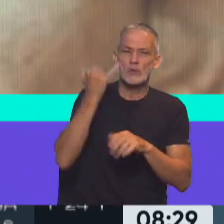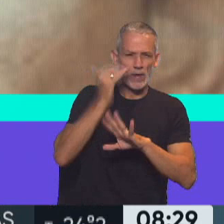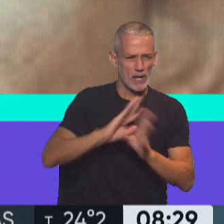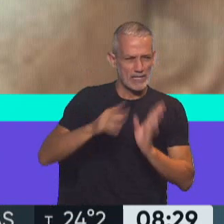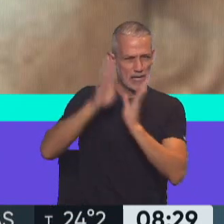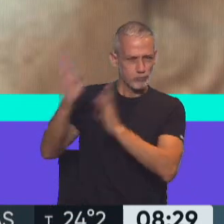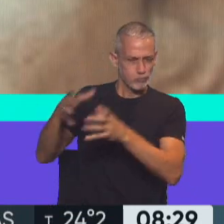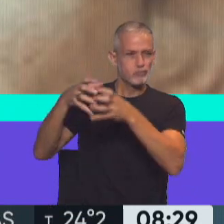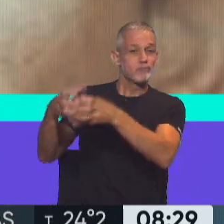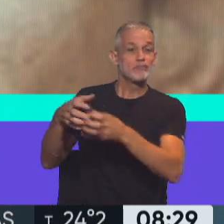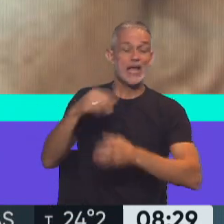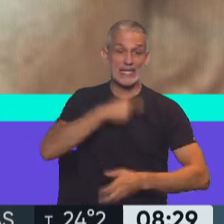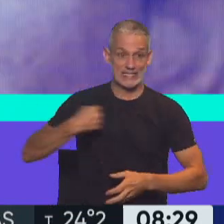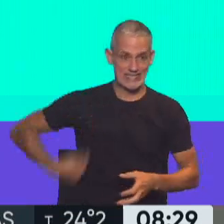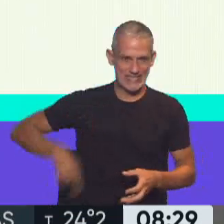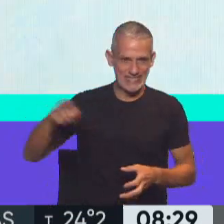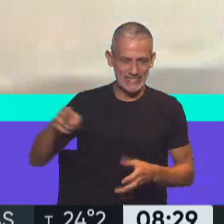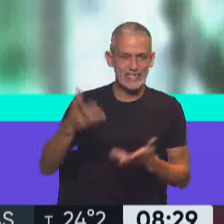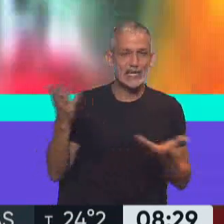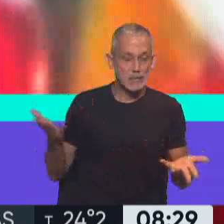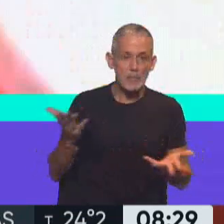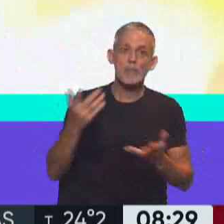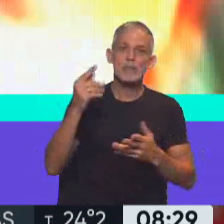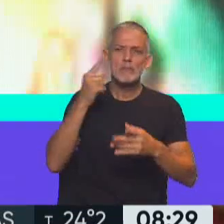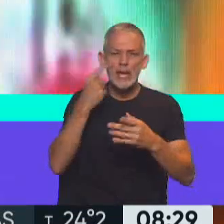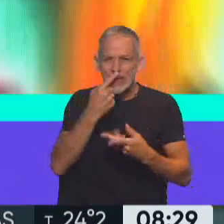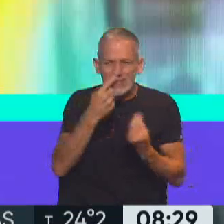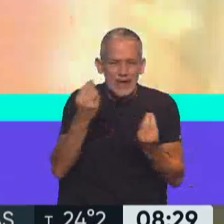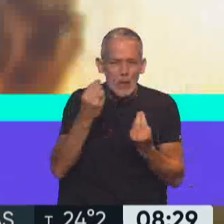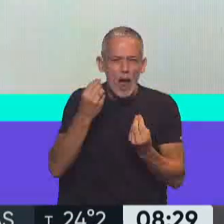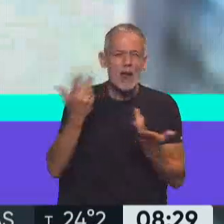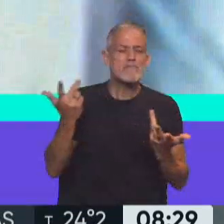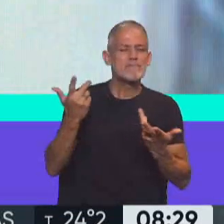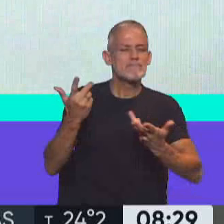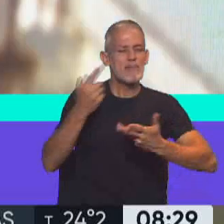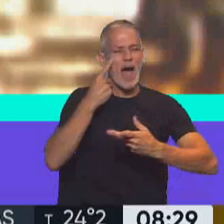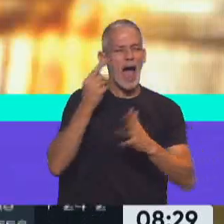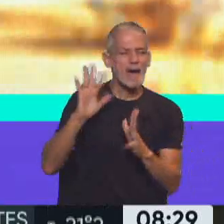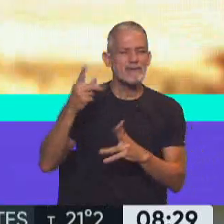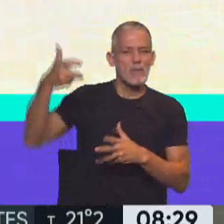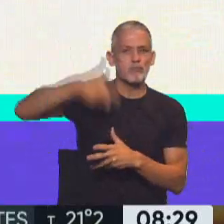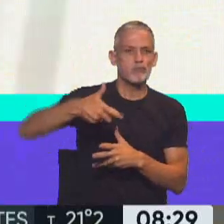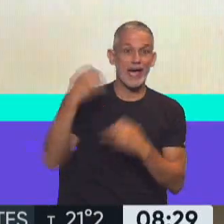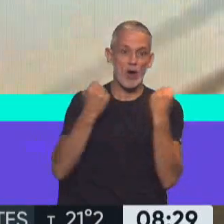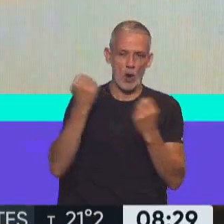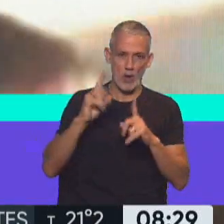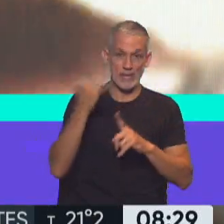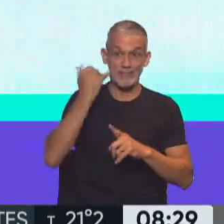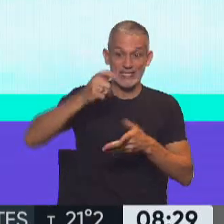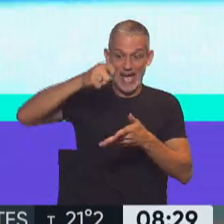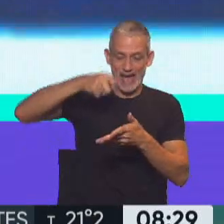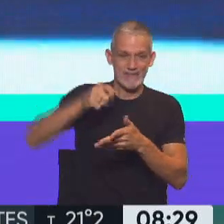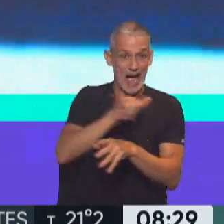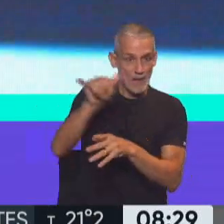en china tiene una fuerte impronta económica recordemos antes de que se subieron al avión ya estaba la firma